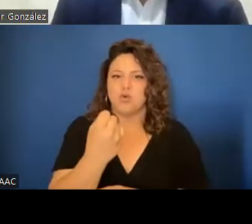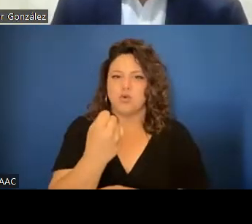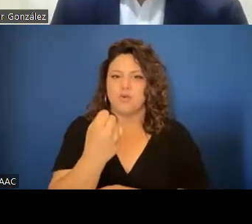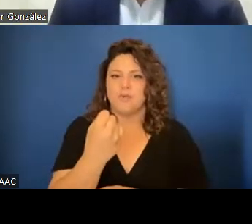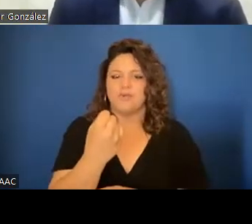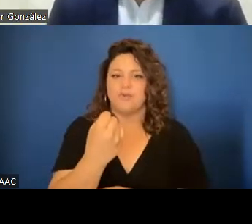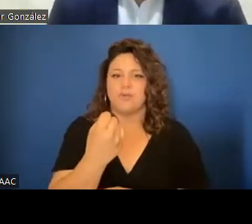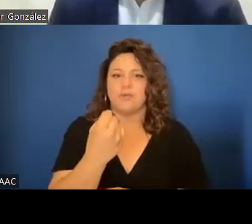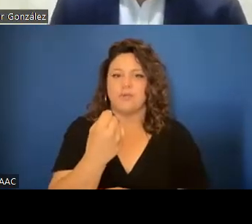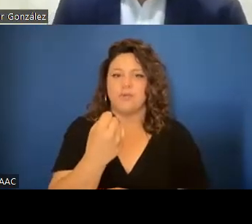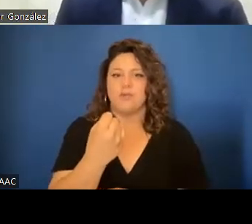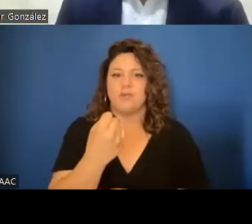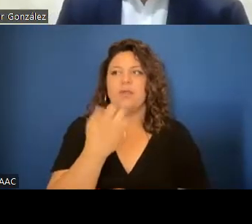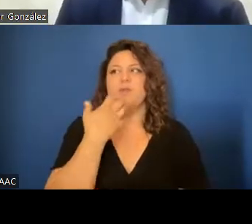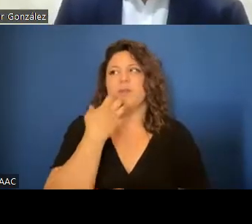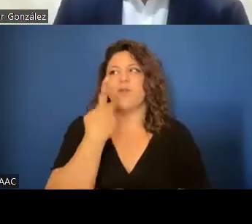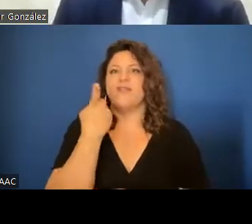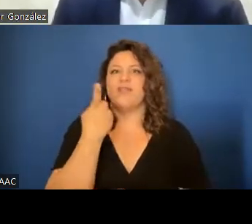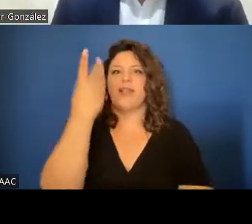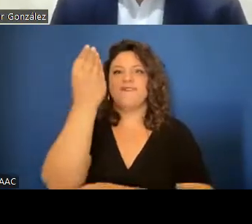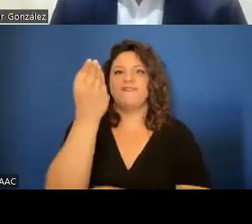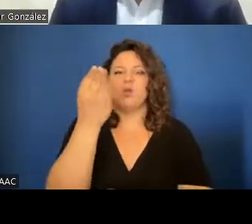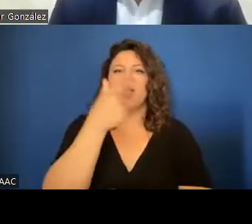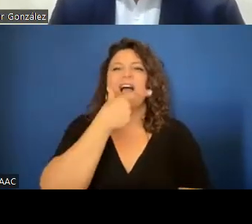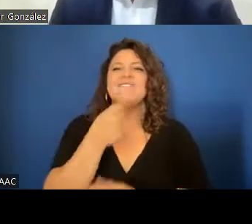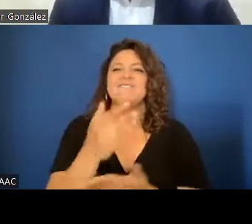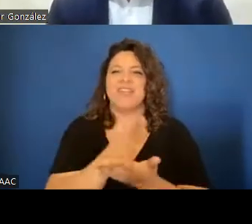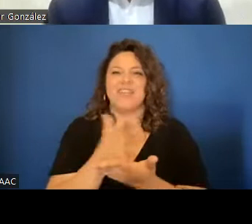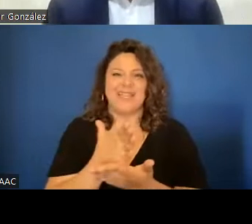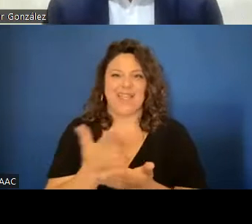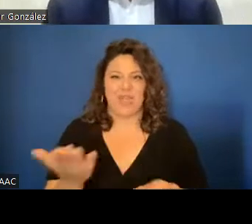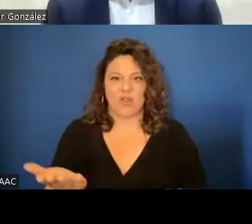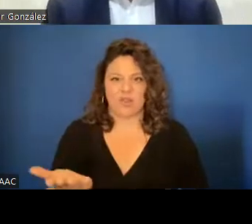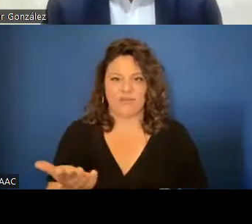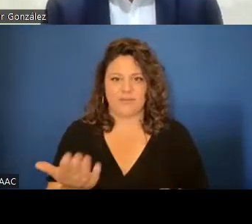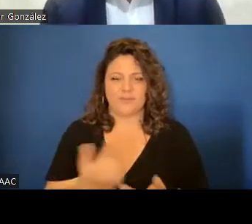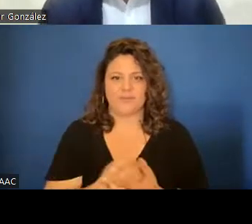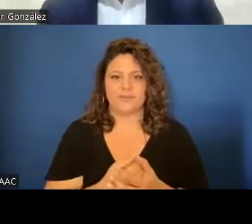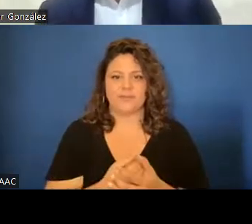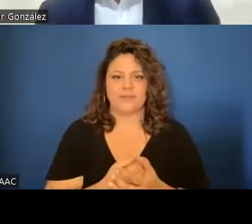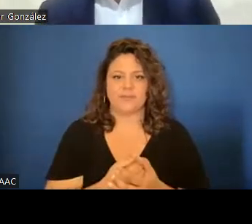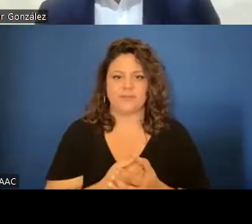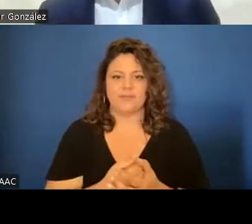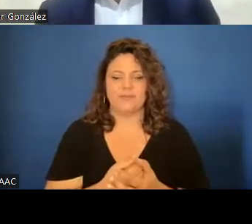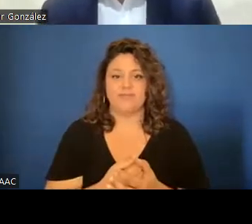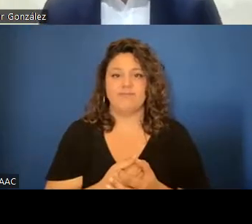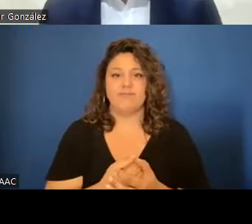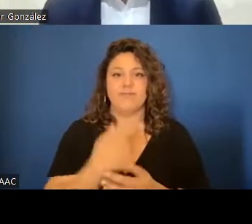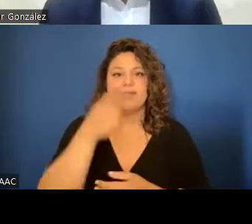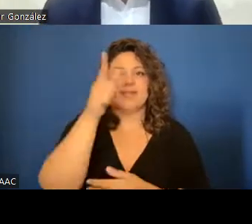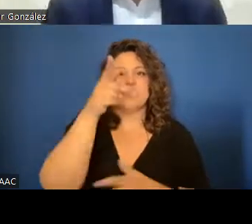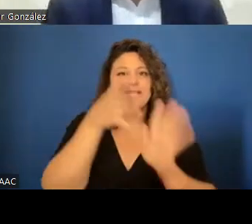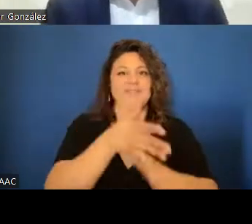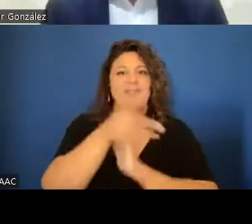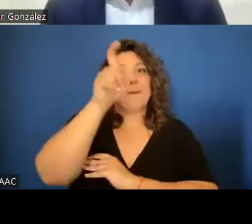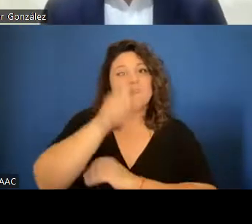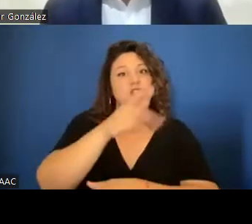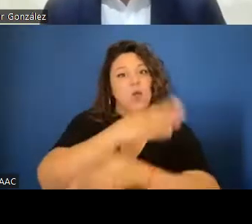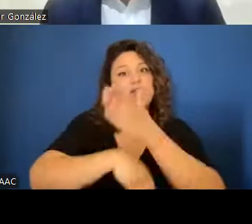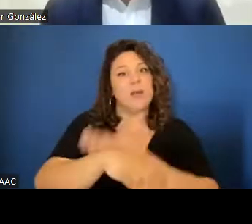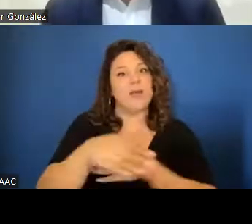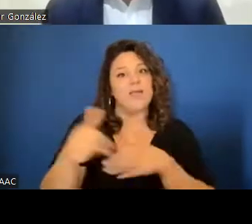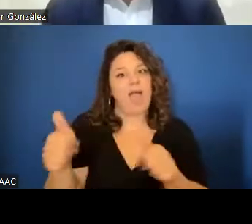de las consultas de ginecología para las mujeres con discapacidad. Se tienen que enfrentar a unas situaciones realmente